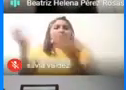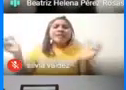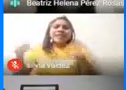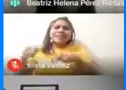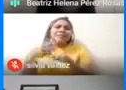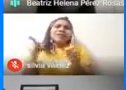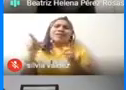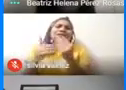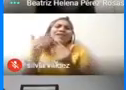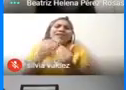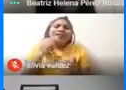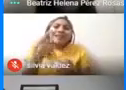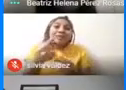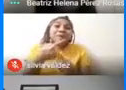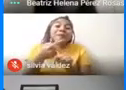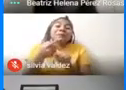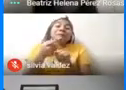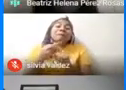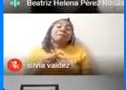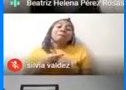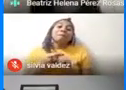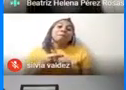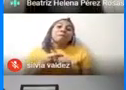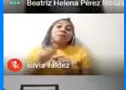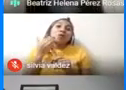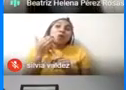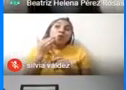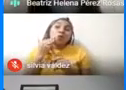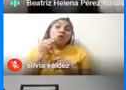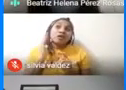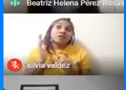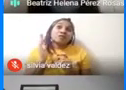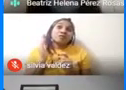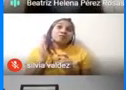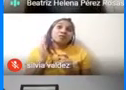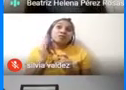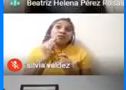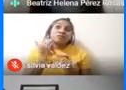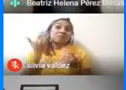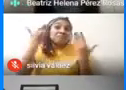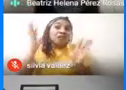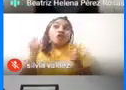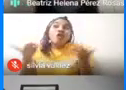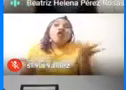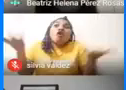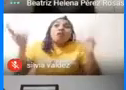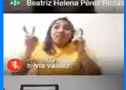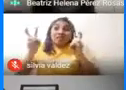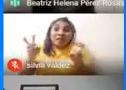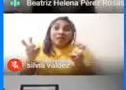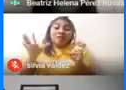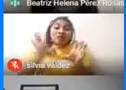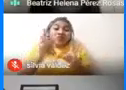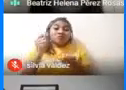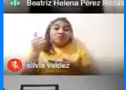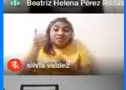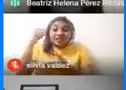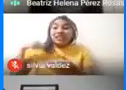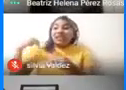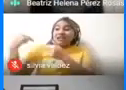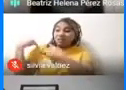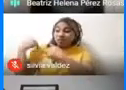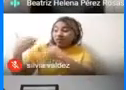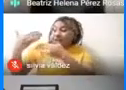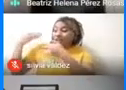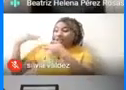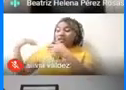es muy fácil decirlo cuando tú, pero sin saber cómo está el tema de flujo de caja y cuando tú tienes unas responsabilidades atrás.